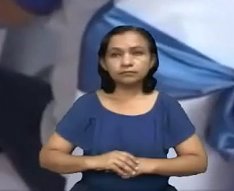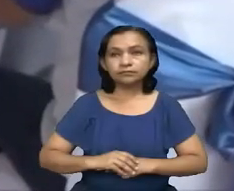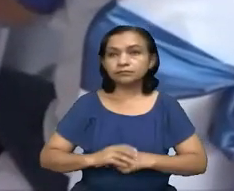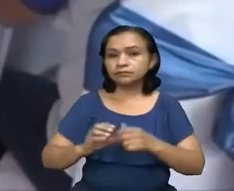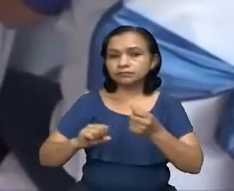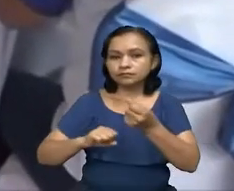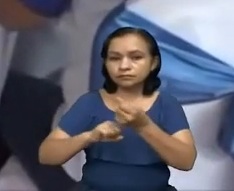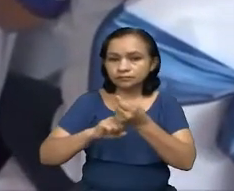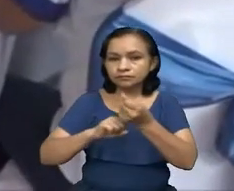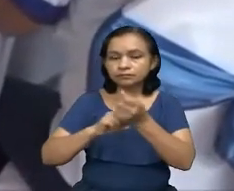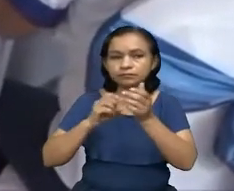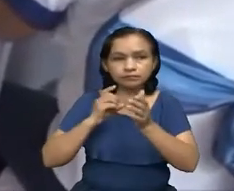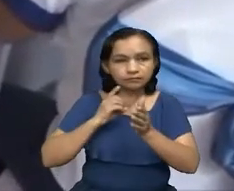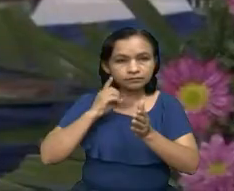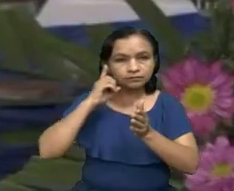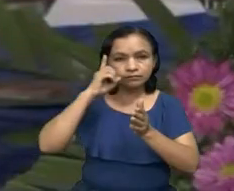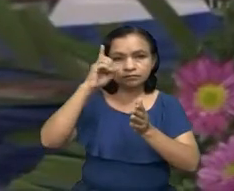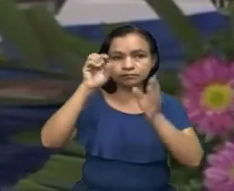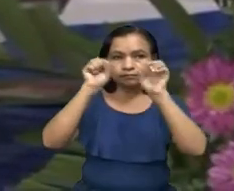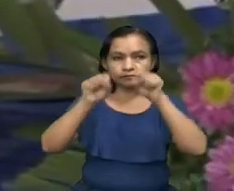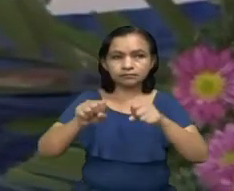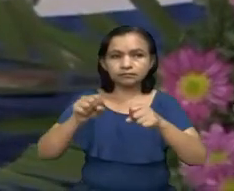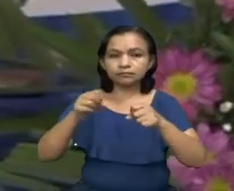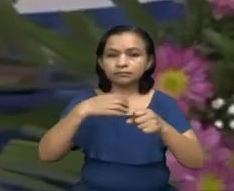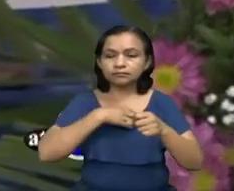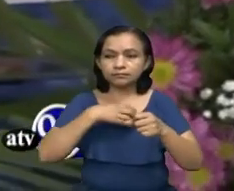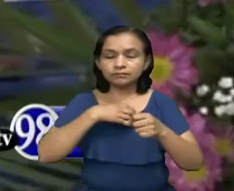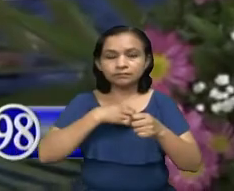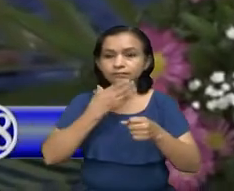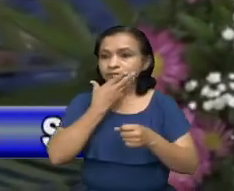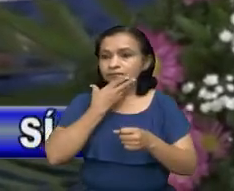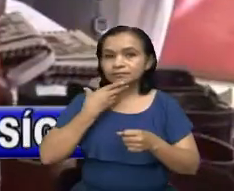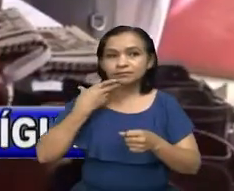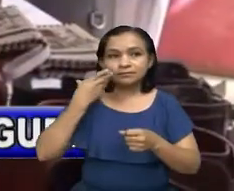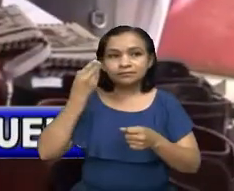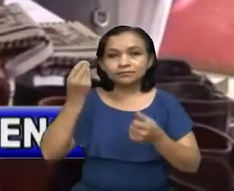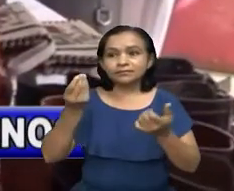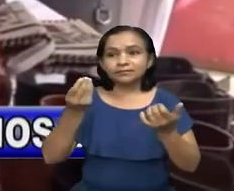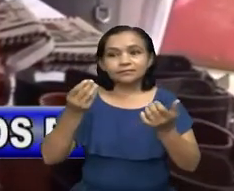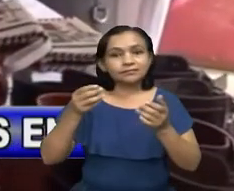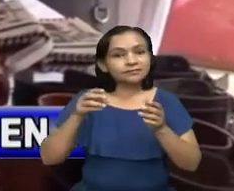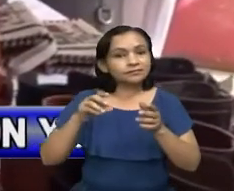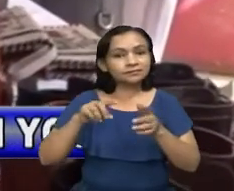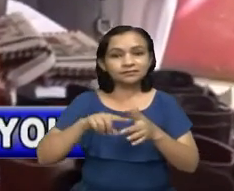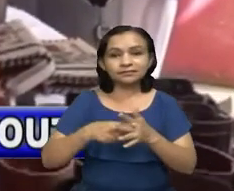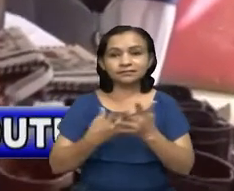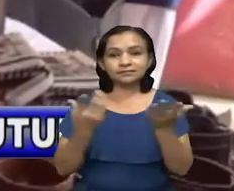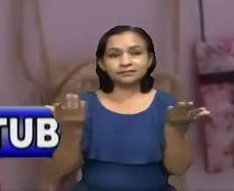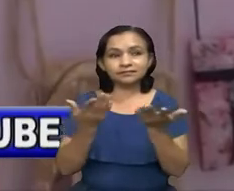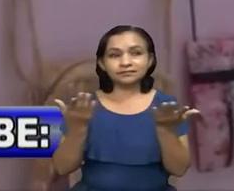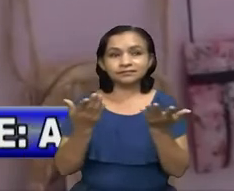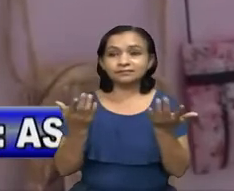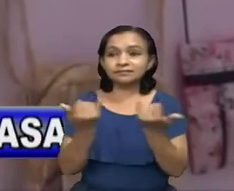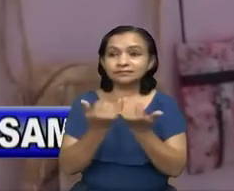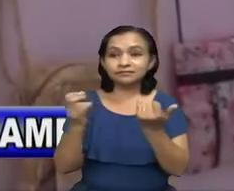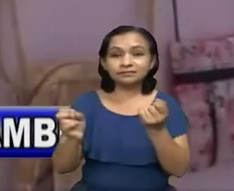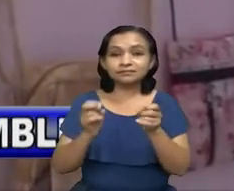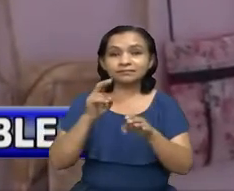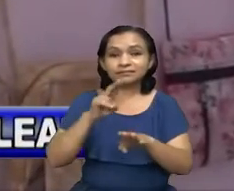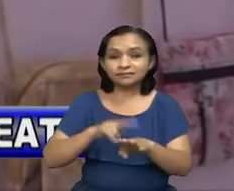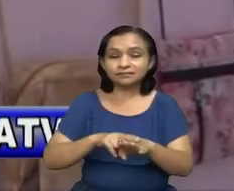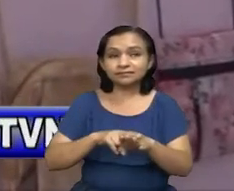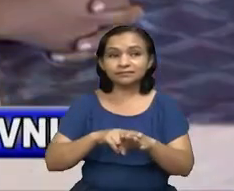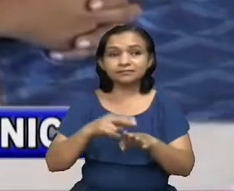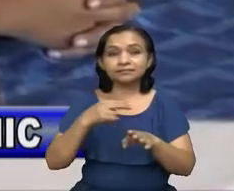Apoyando el desarrollo de habilidades, capacidades vocacionales en jóvenes y adolescentes emprendedores, Plan Internacional y Alcaldía